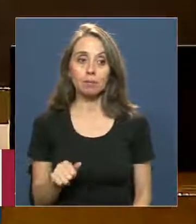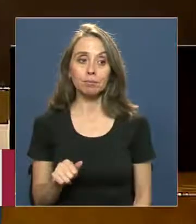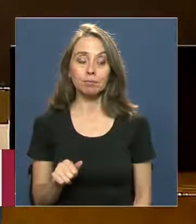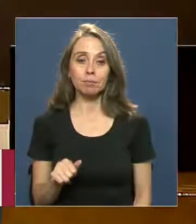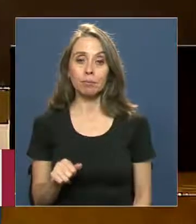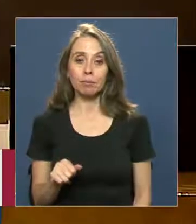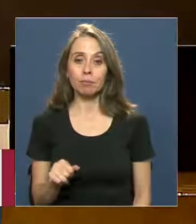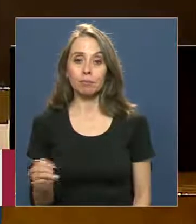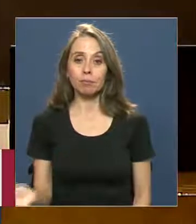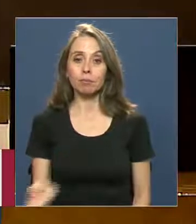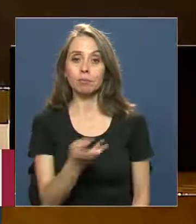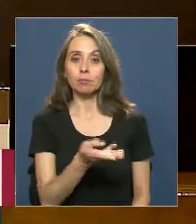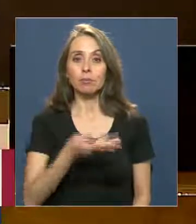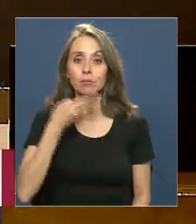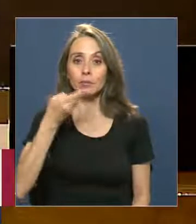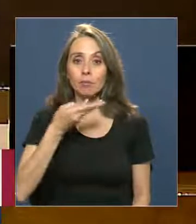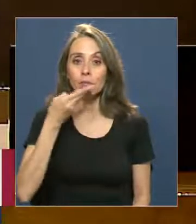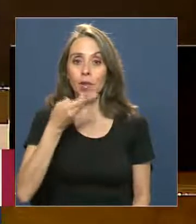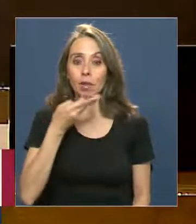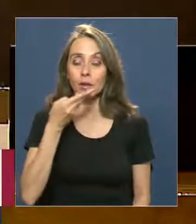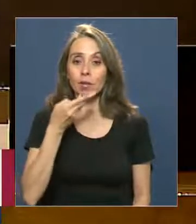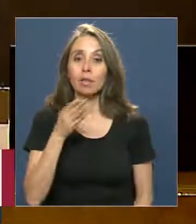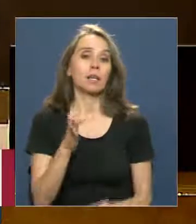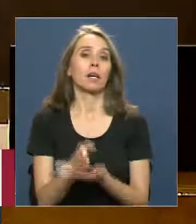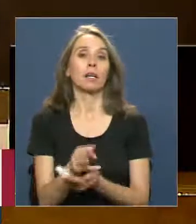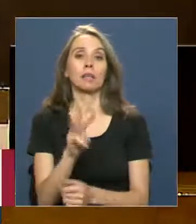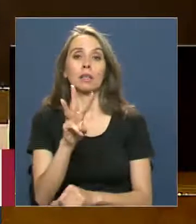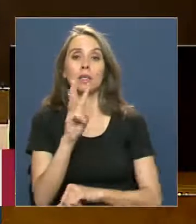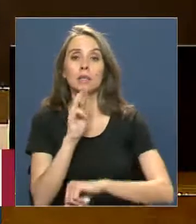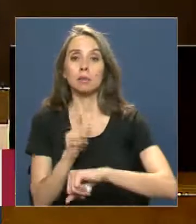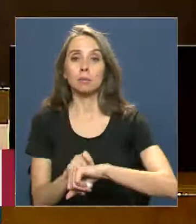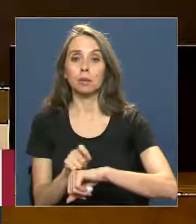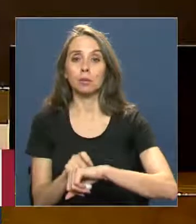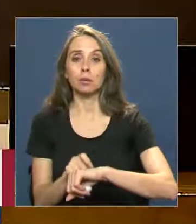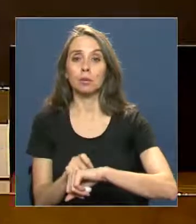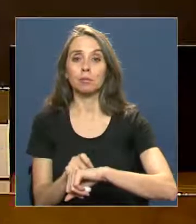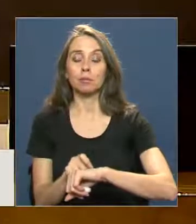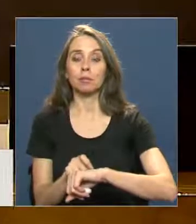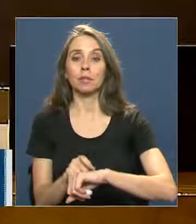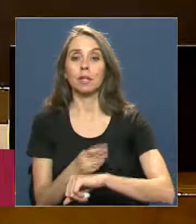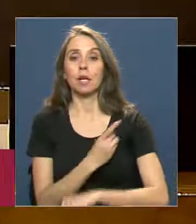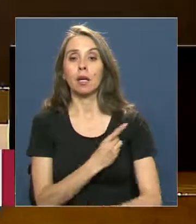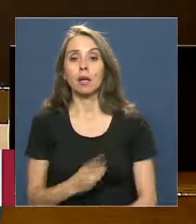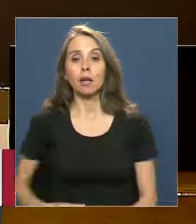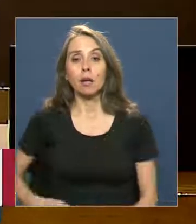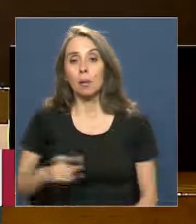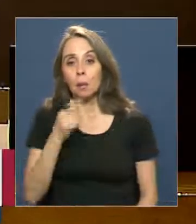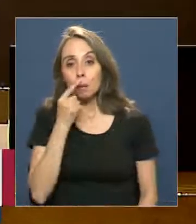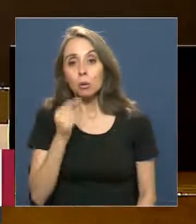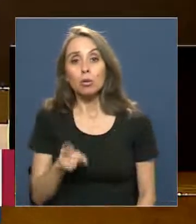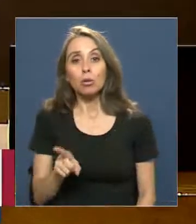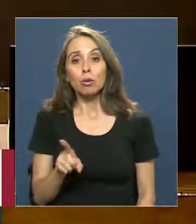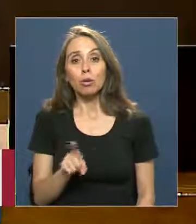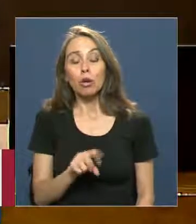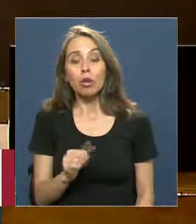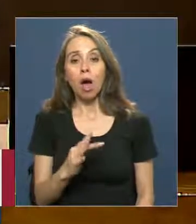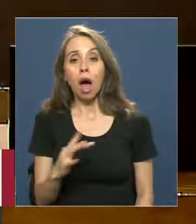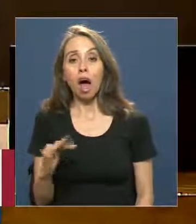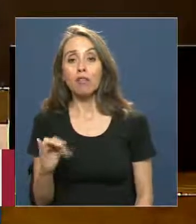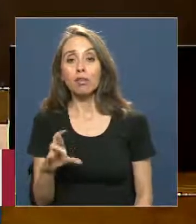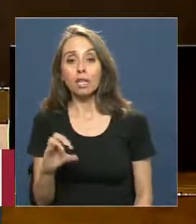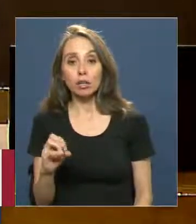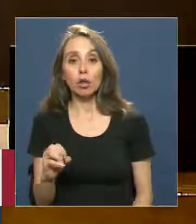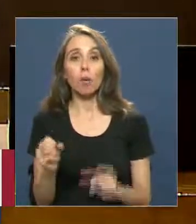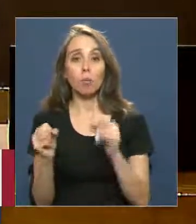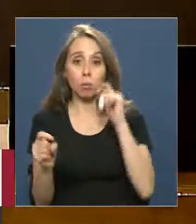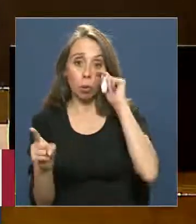De inmediato entrego el uso de la palabra, hasta por 3 minutos, al honorable diputado don René Zaffirio. Está la